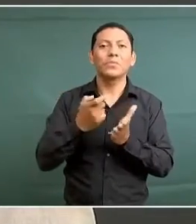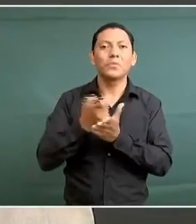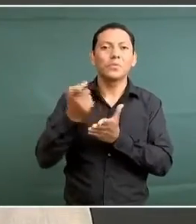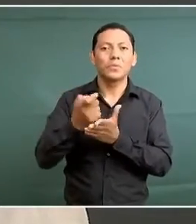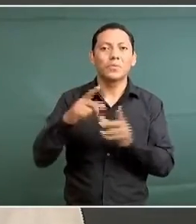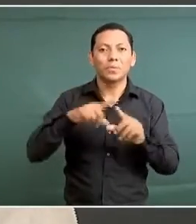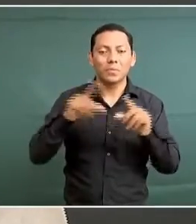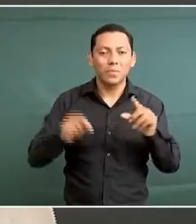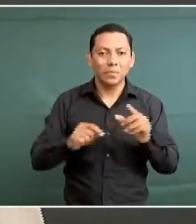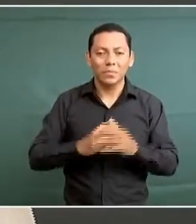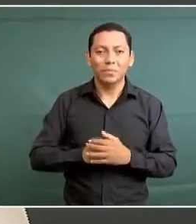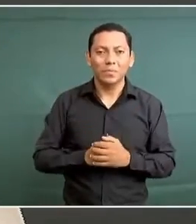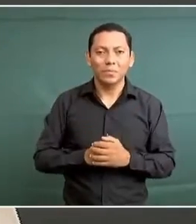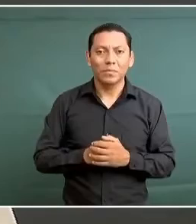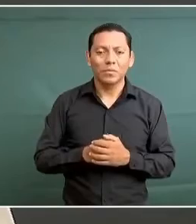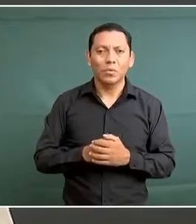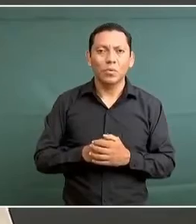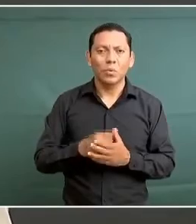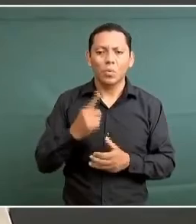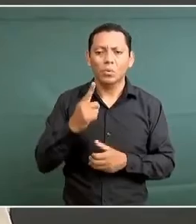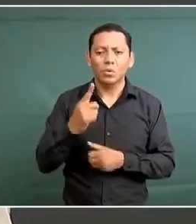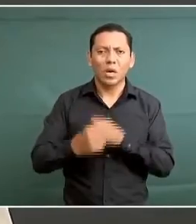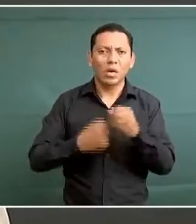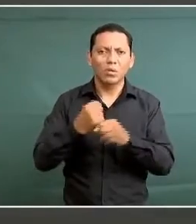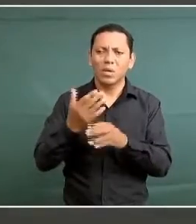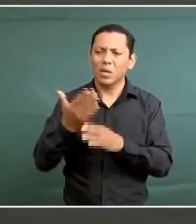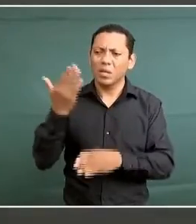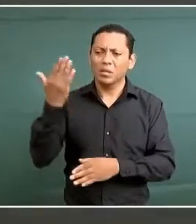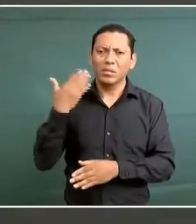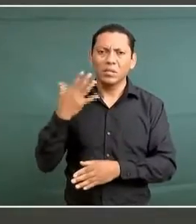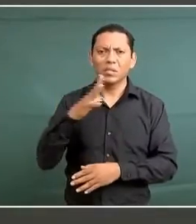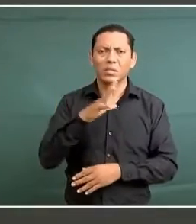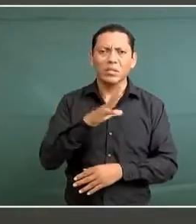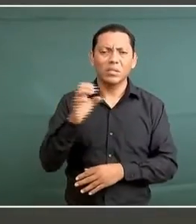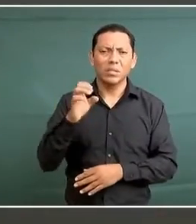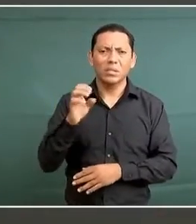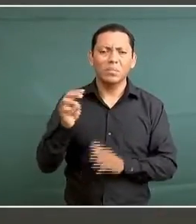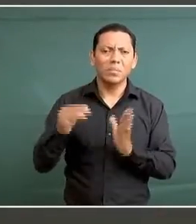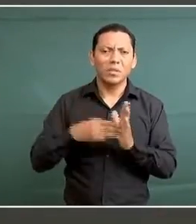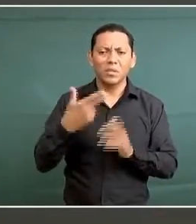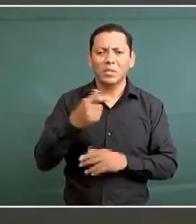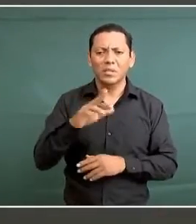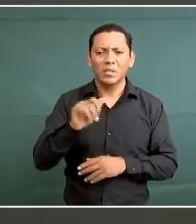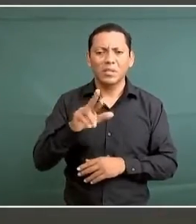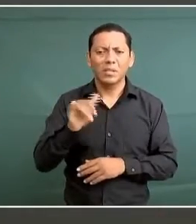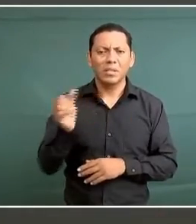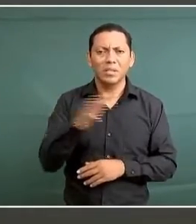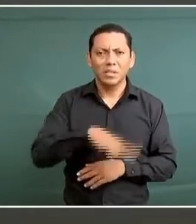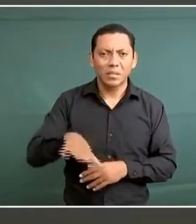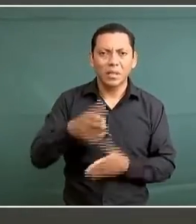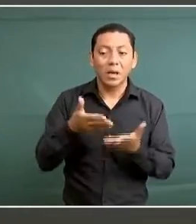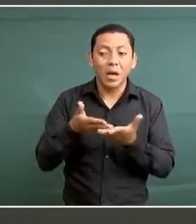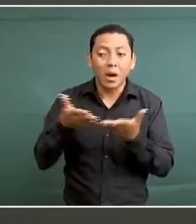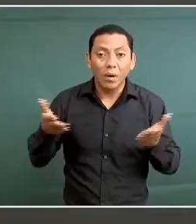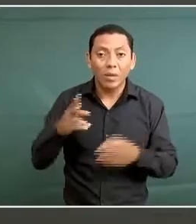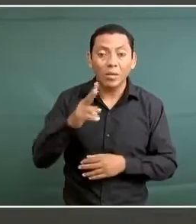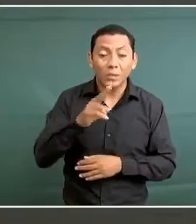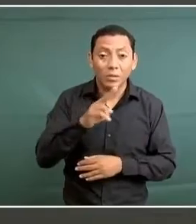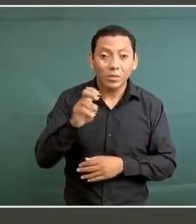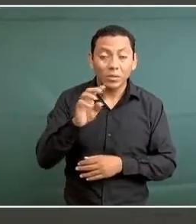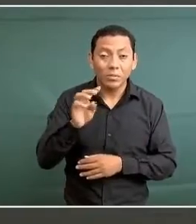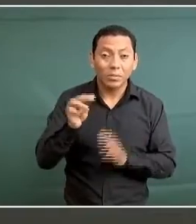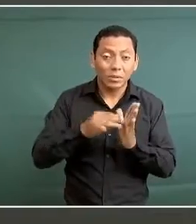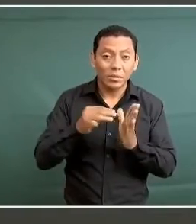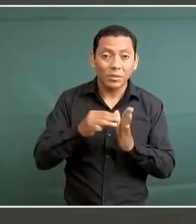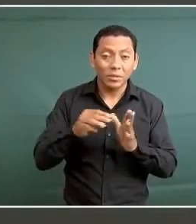el año pasado eran quinientas mil hectáreas doscientos mil empleos este año son